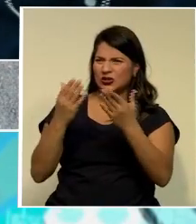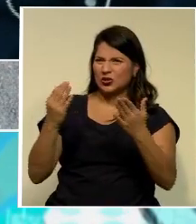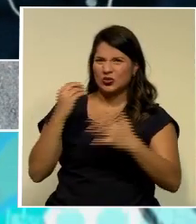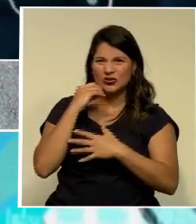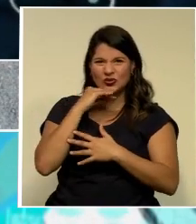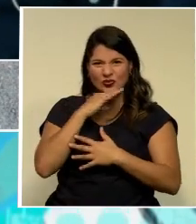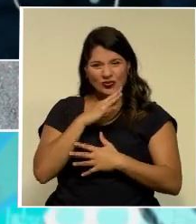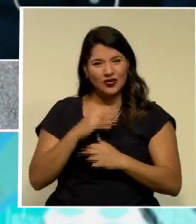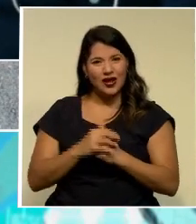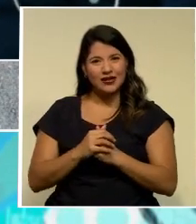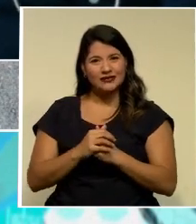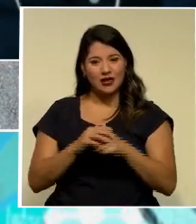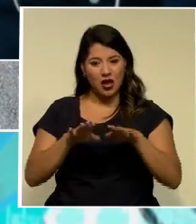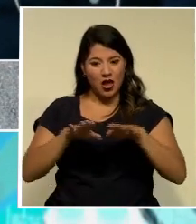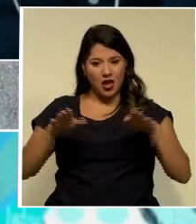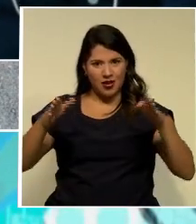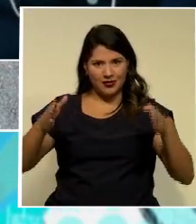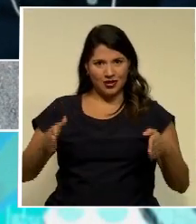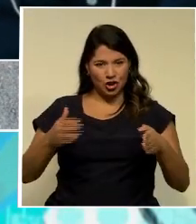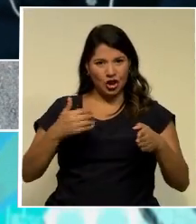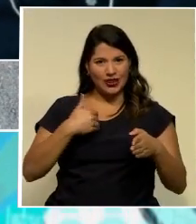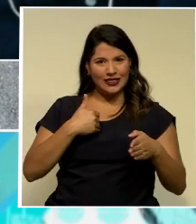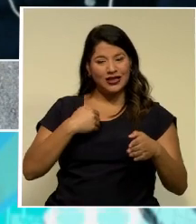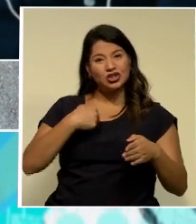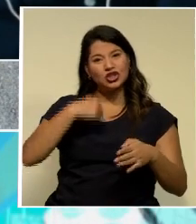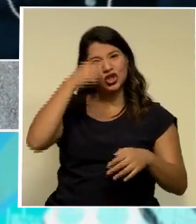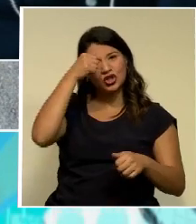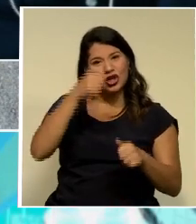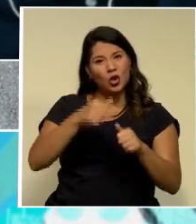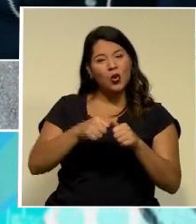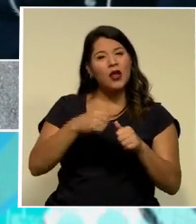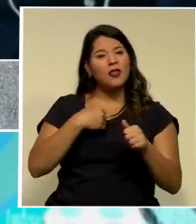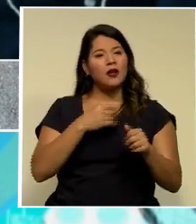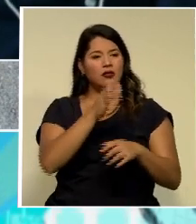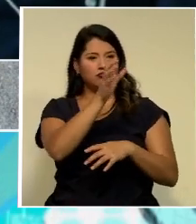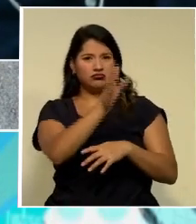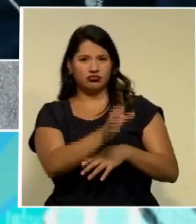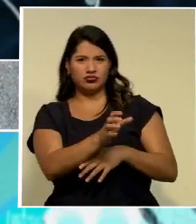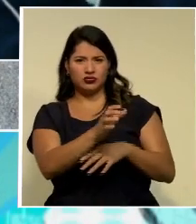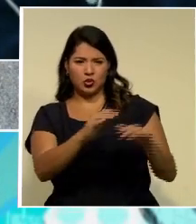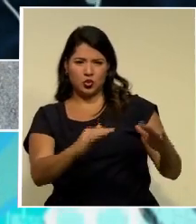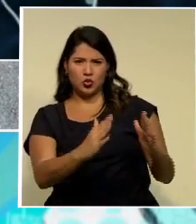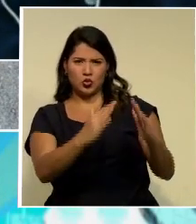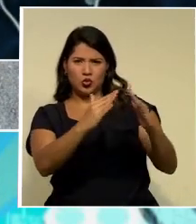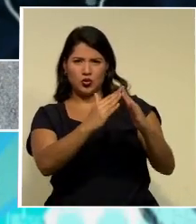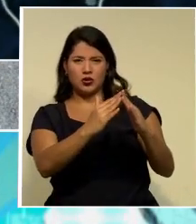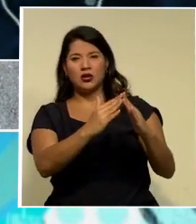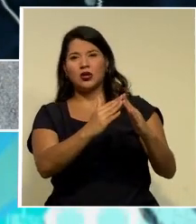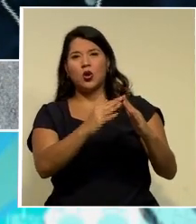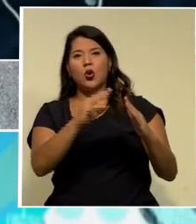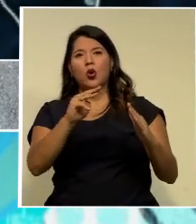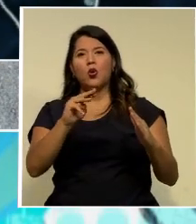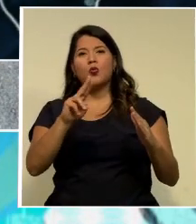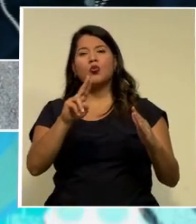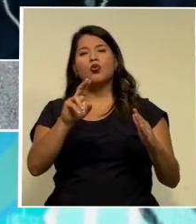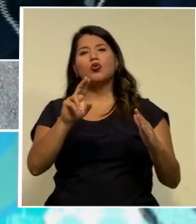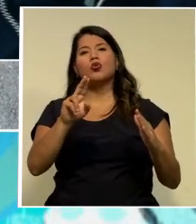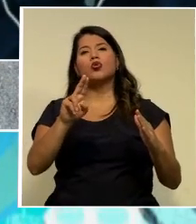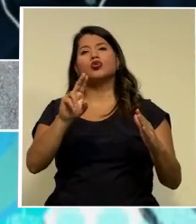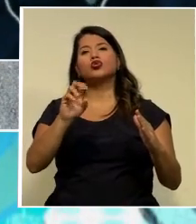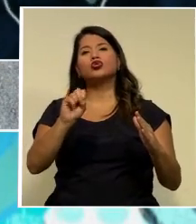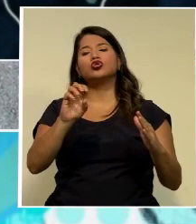repente en el escritorio que él tenía, me acuerdo que había una imagen, una estatua pequeña de Mussolini, a la par de